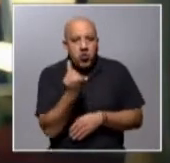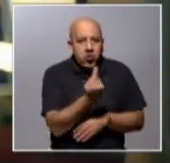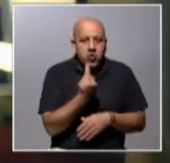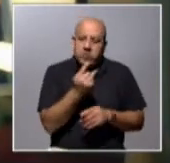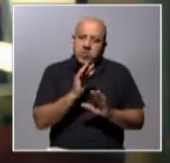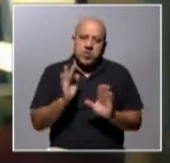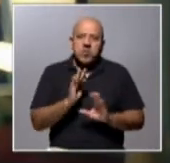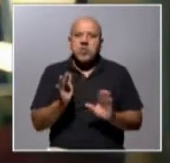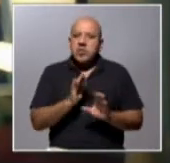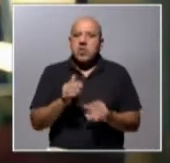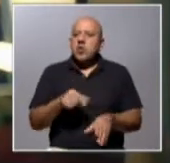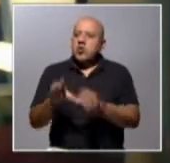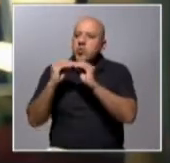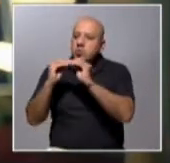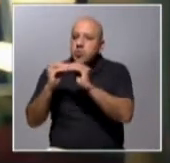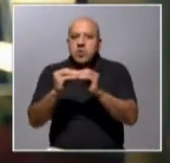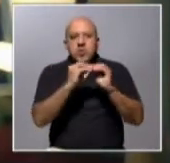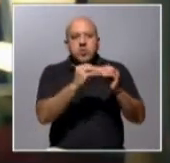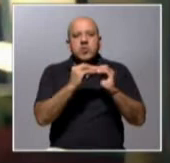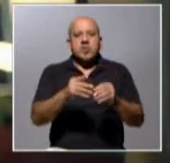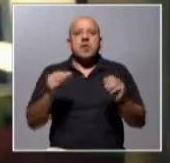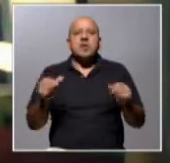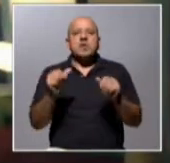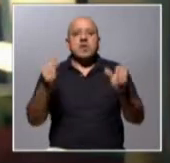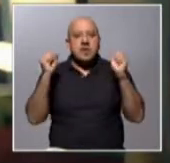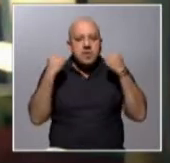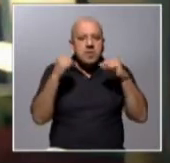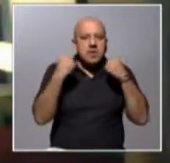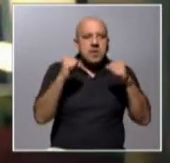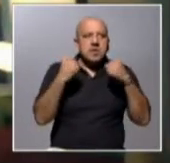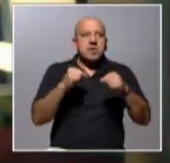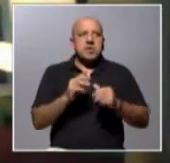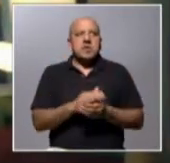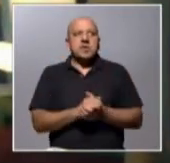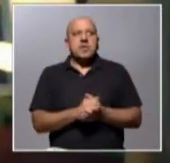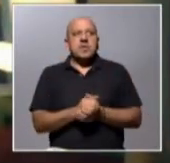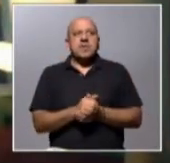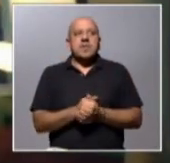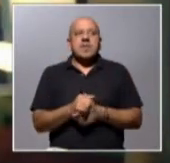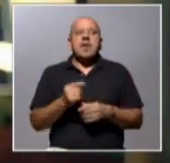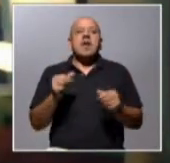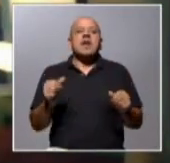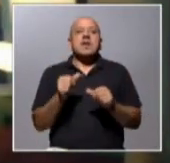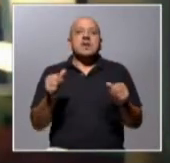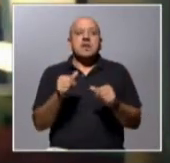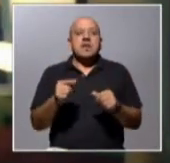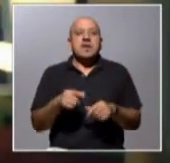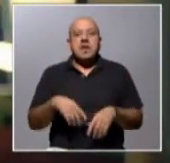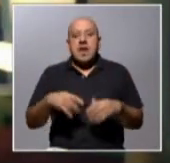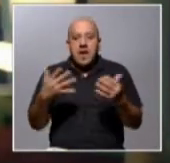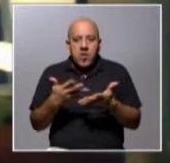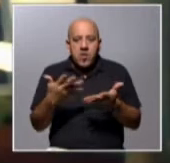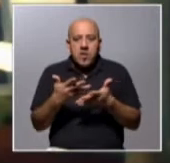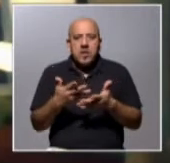teniendo rutinas, seguir haciendo algún tipo de ejercicio físico, algún tipo de movimiento, estar realmente parados en el aquí y ahora, lo que